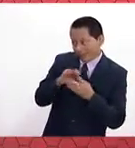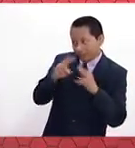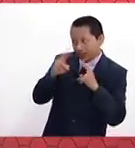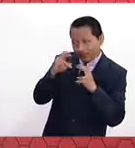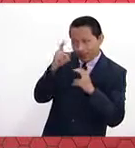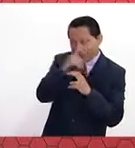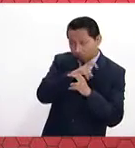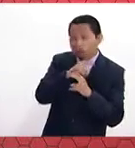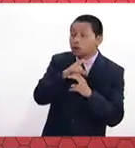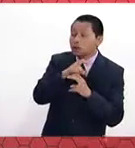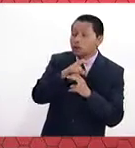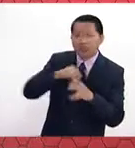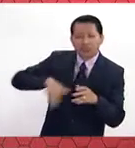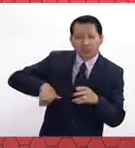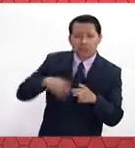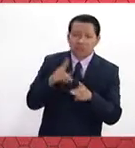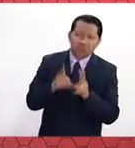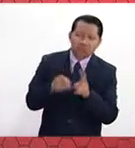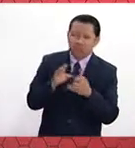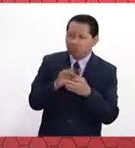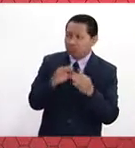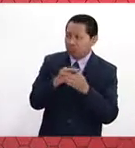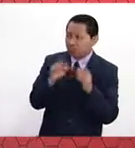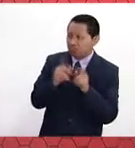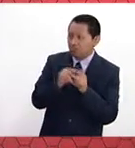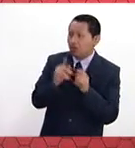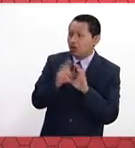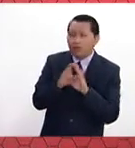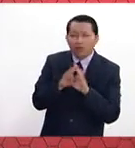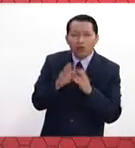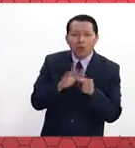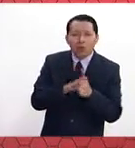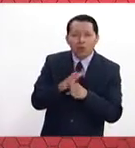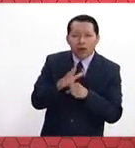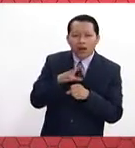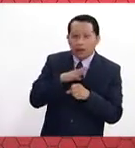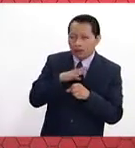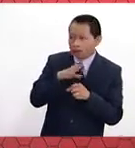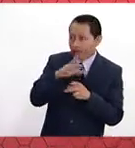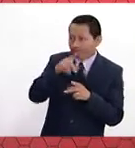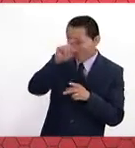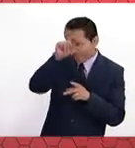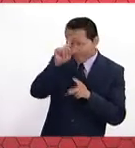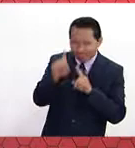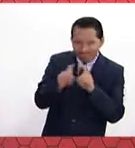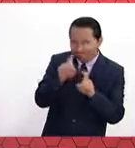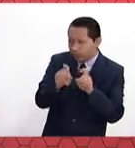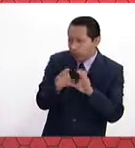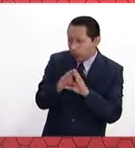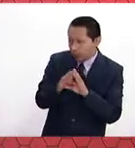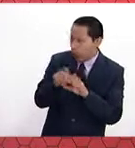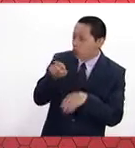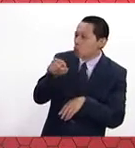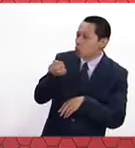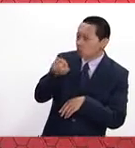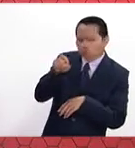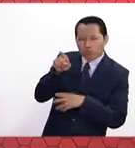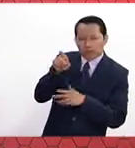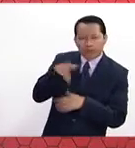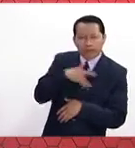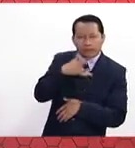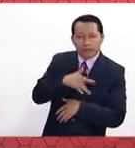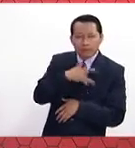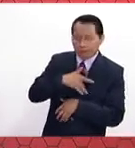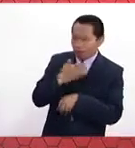complejo. Hace unos momentos platicábamos de cuáles son estas grandes incertidumbres. Desde tu perspectiva, ¿en qué etapa